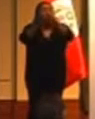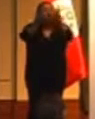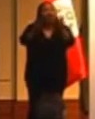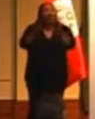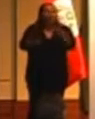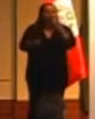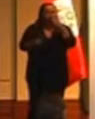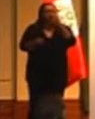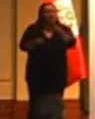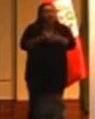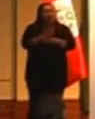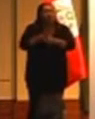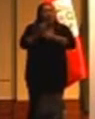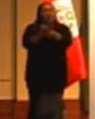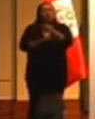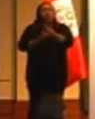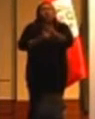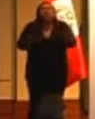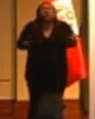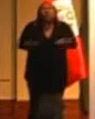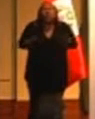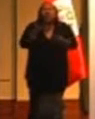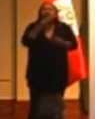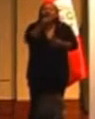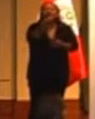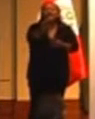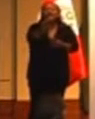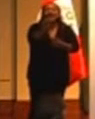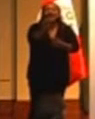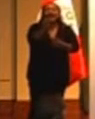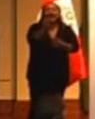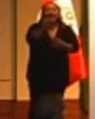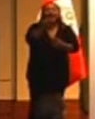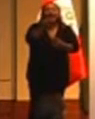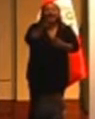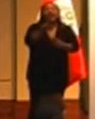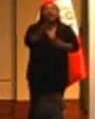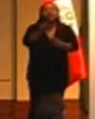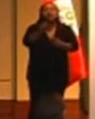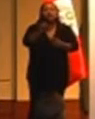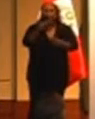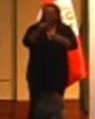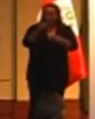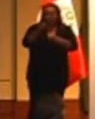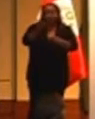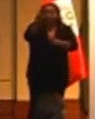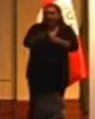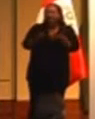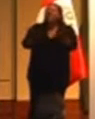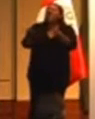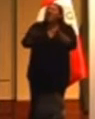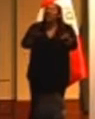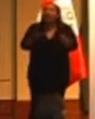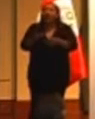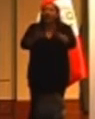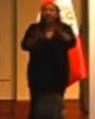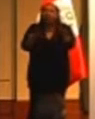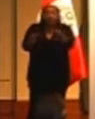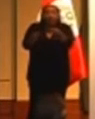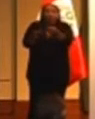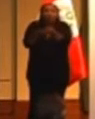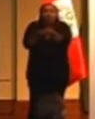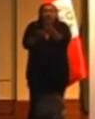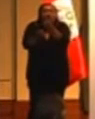de seguridad ciudadana y saber dónde están los serenos del distrito, por dónde van, si a veces se juntan o